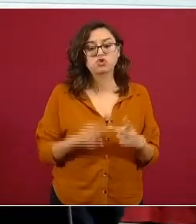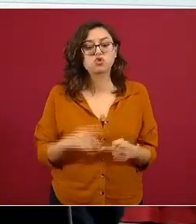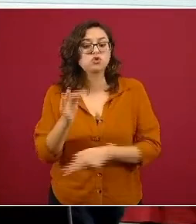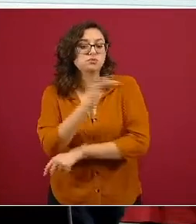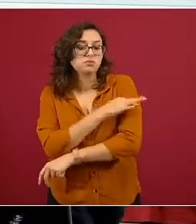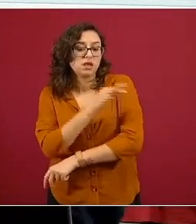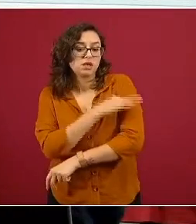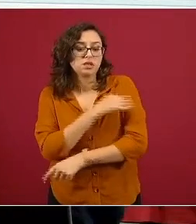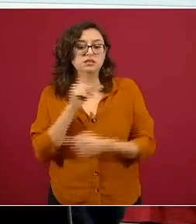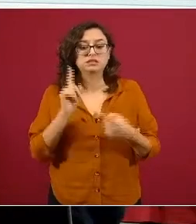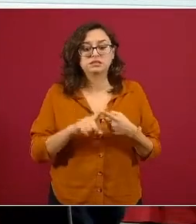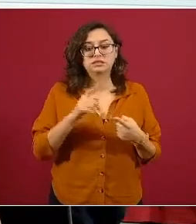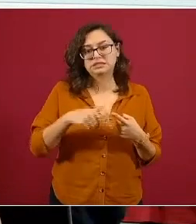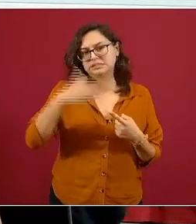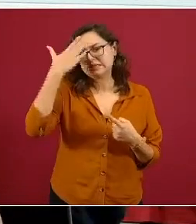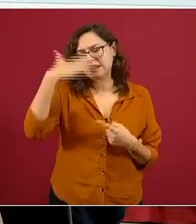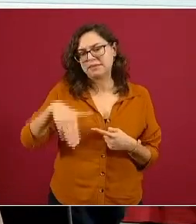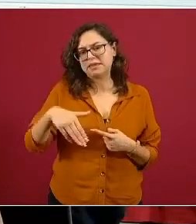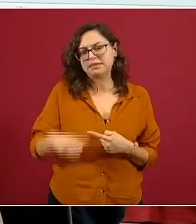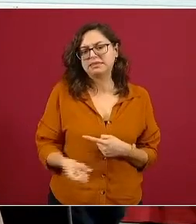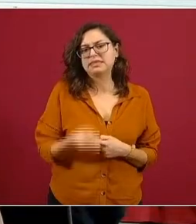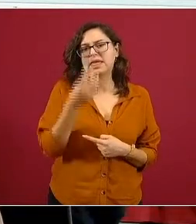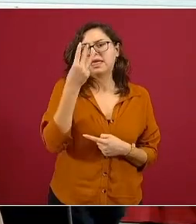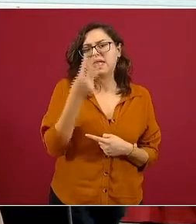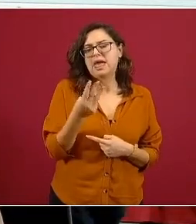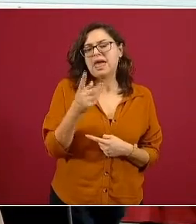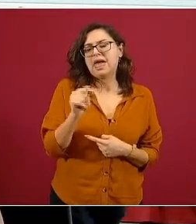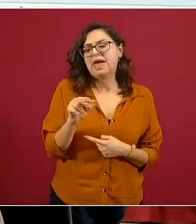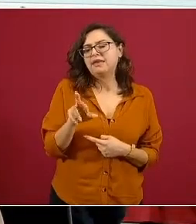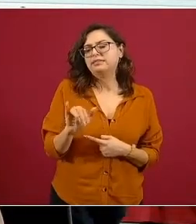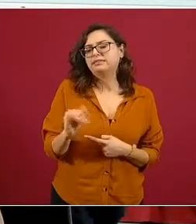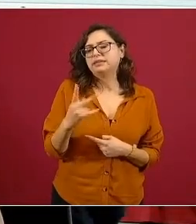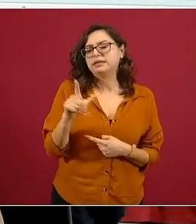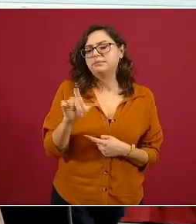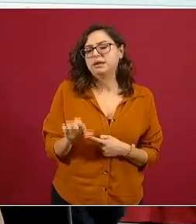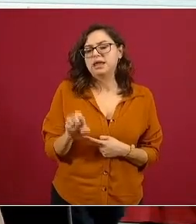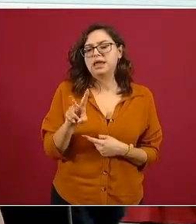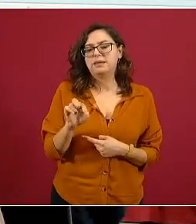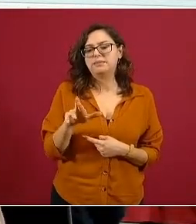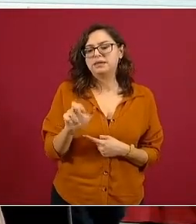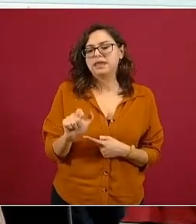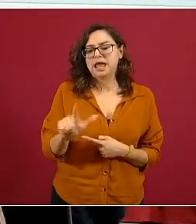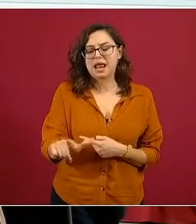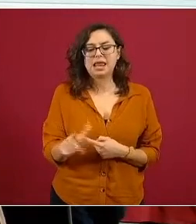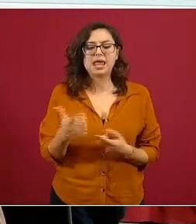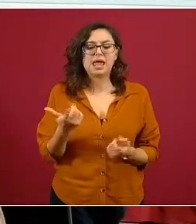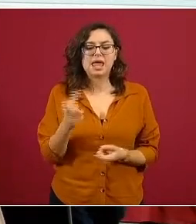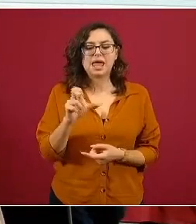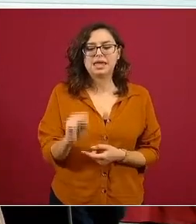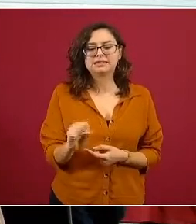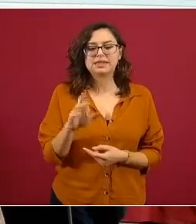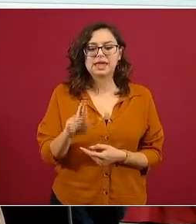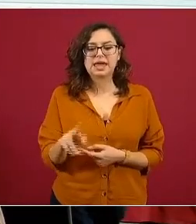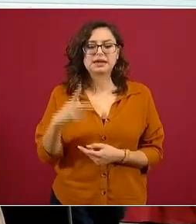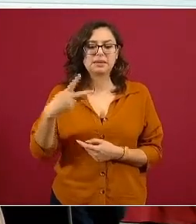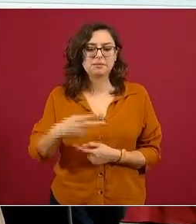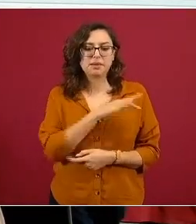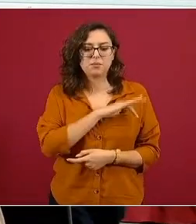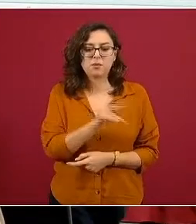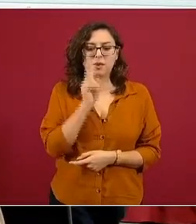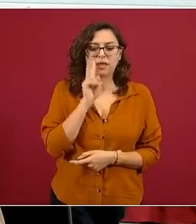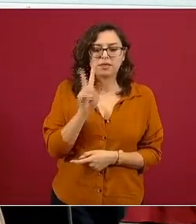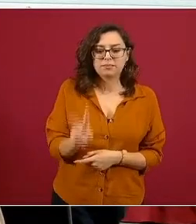que comúnmente se le llama triple viral, que es la que también le llamamos como SRP, que está en la parte superior de la